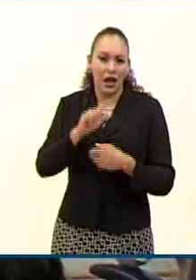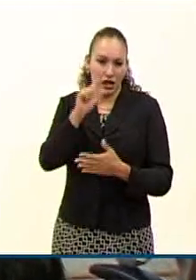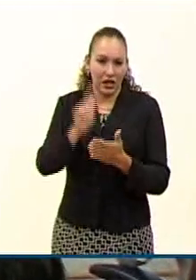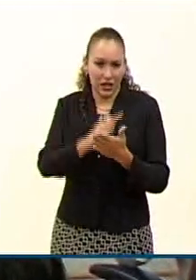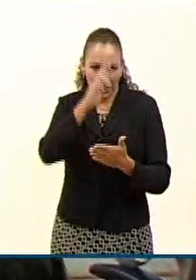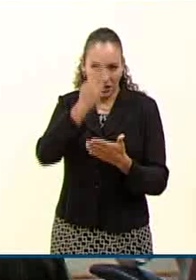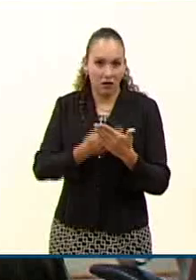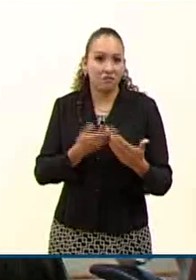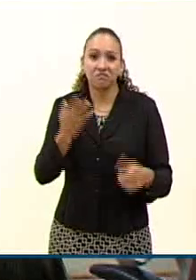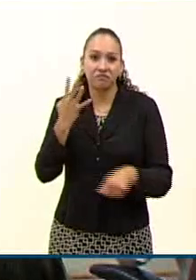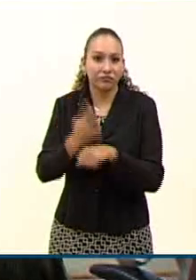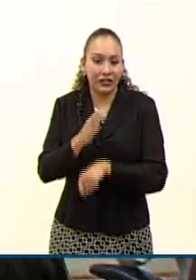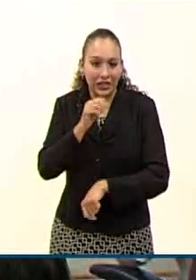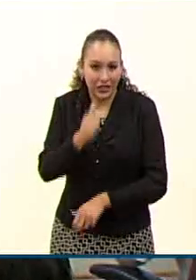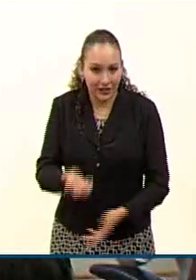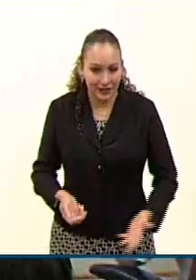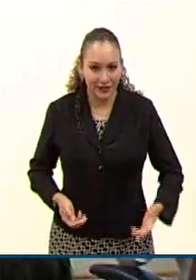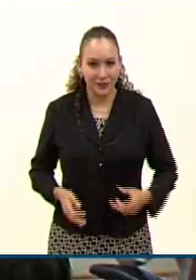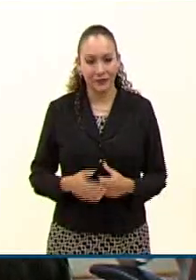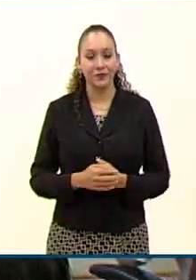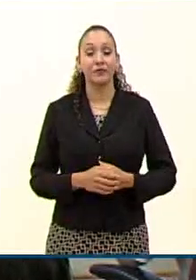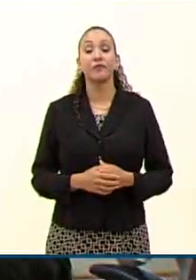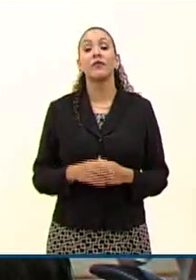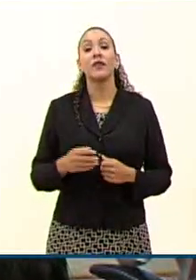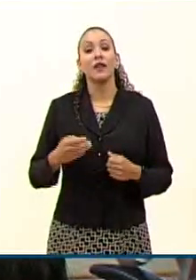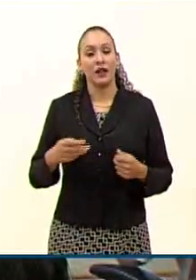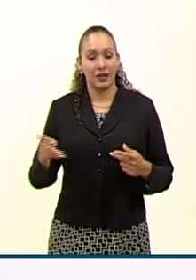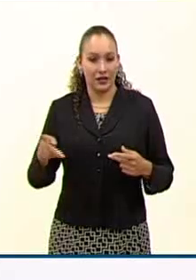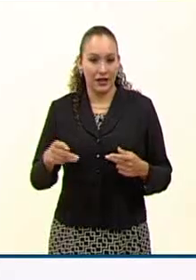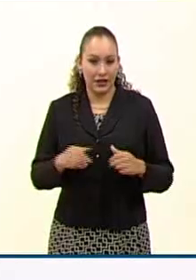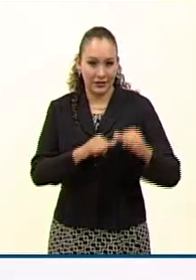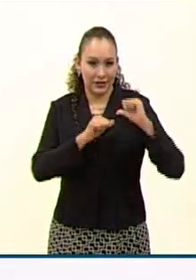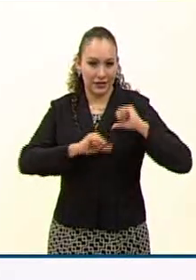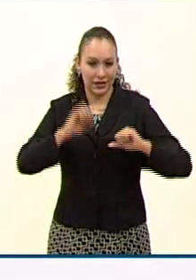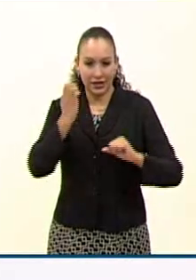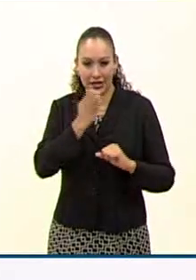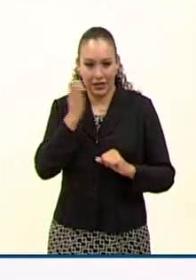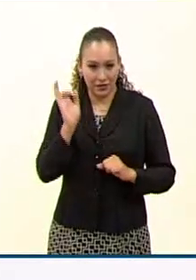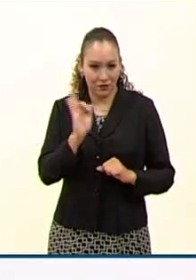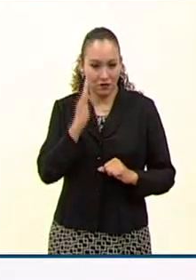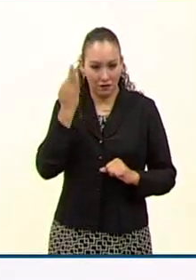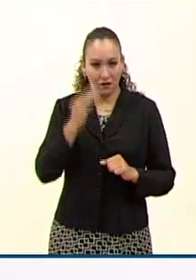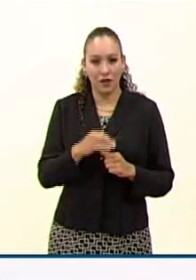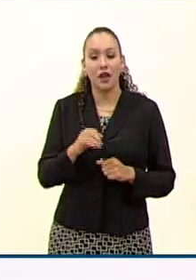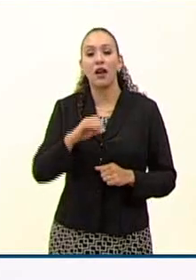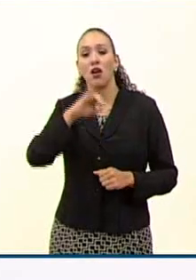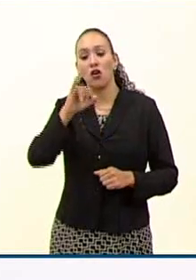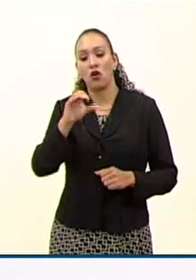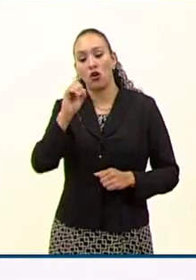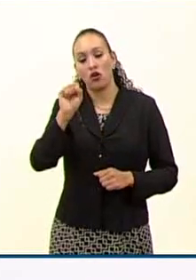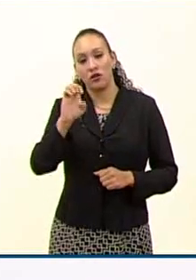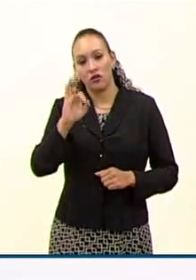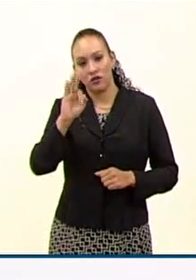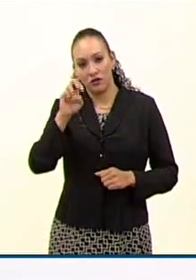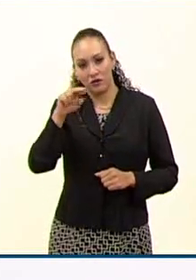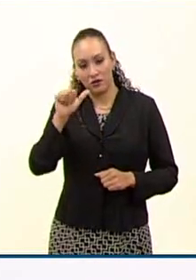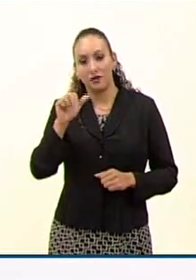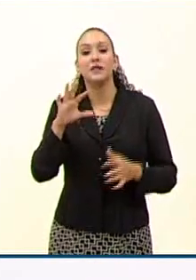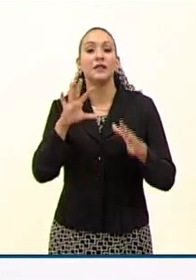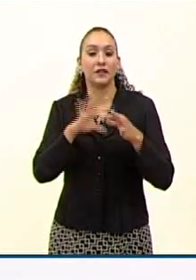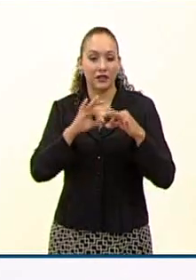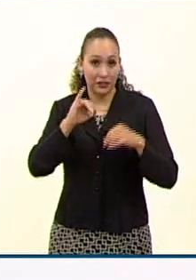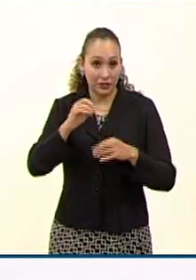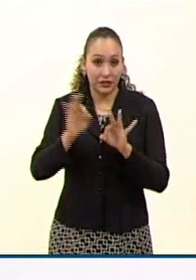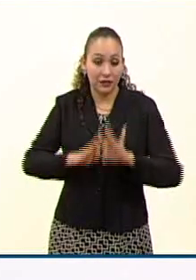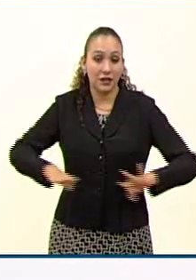Por su parte, la directora general de la Escuela Federal de Formación Judicial, Josefina Cortés Campos, destacó la necesidad de la